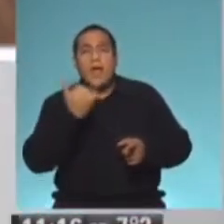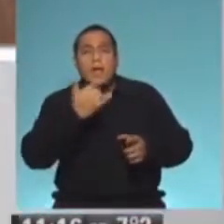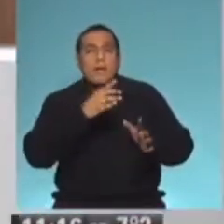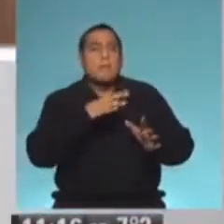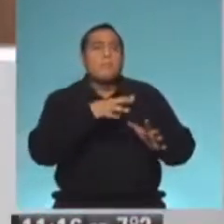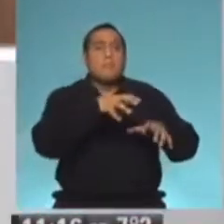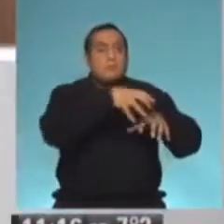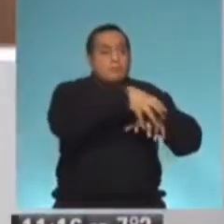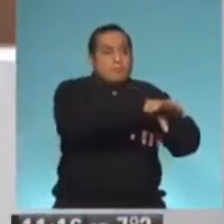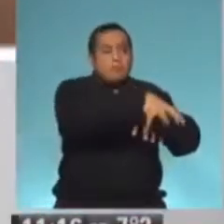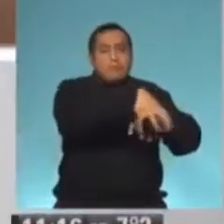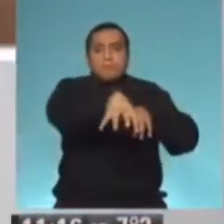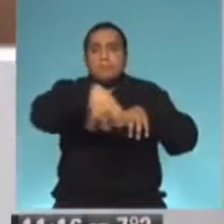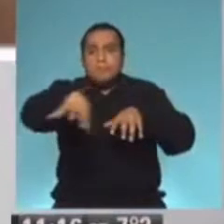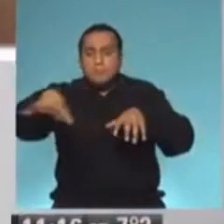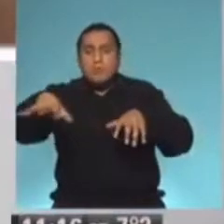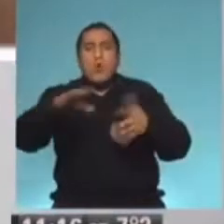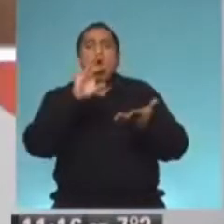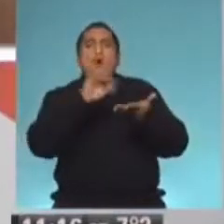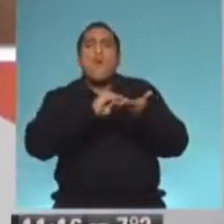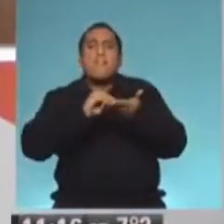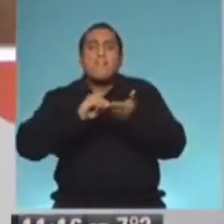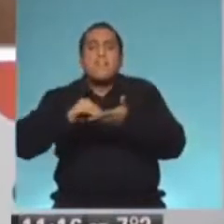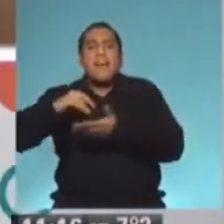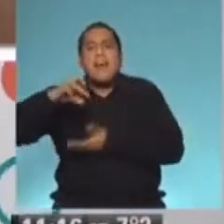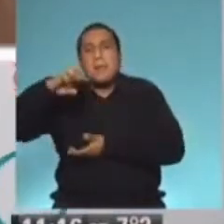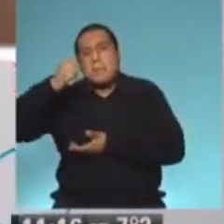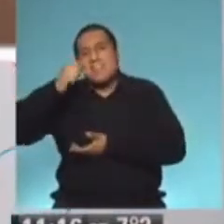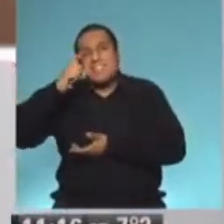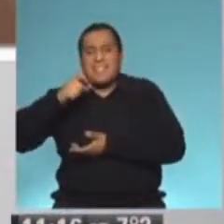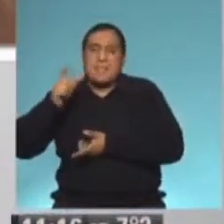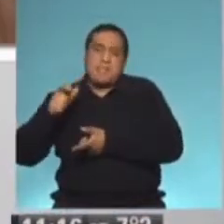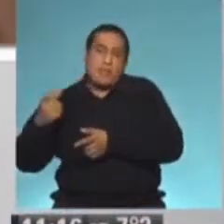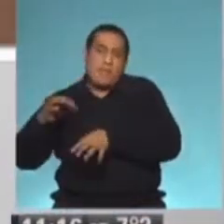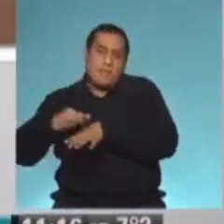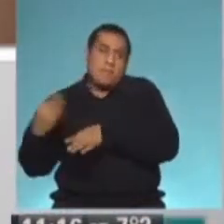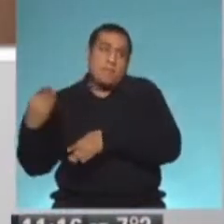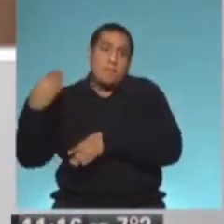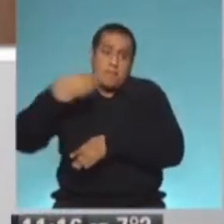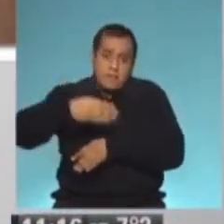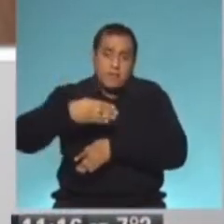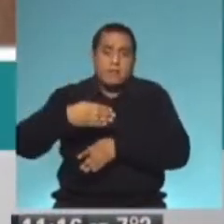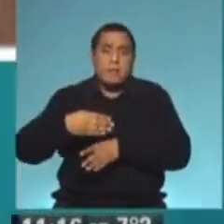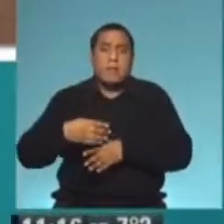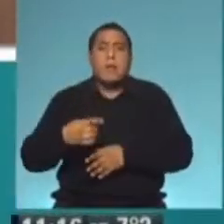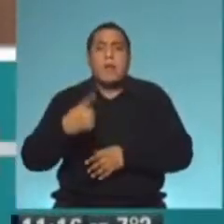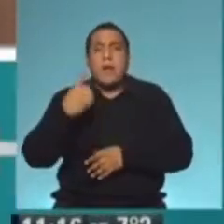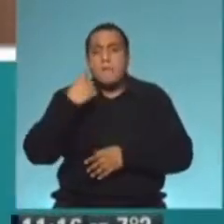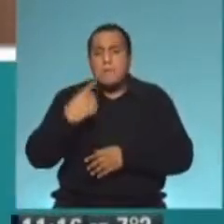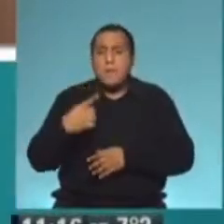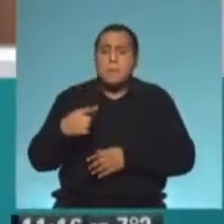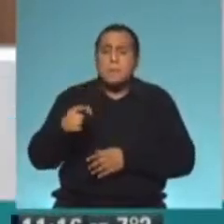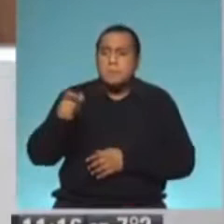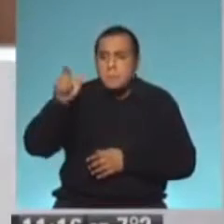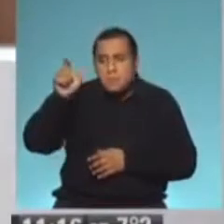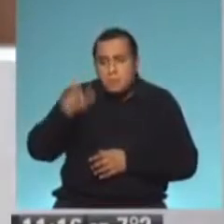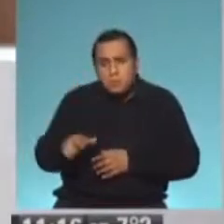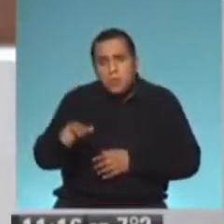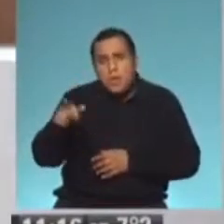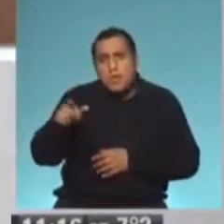territorio, y la oficina del paciente, que lo que hacía era jerarquizar la voz del paciente y de alguna